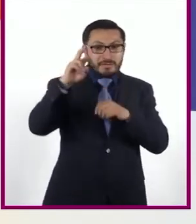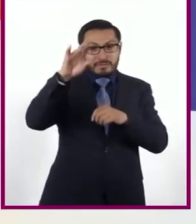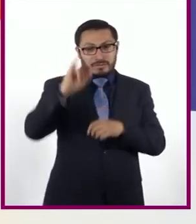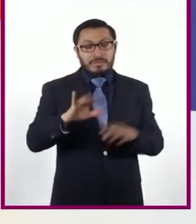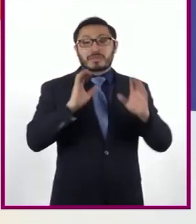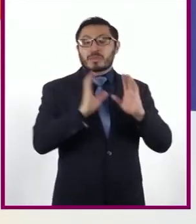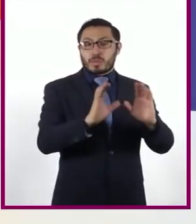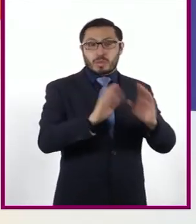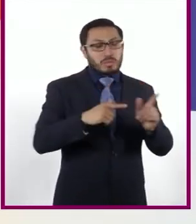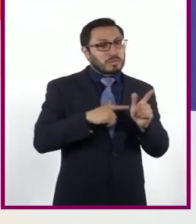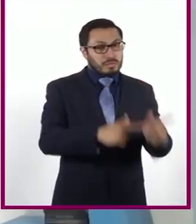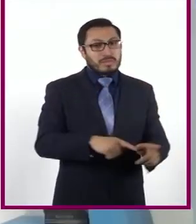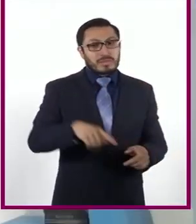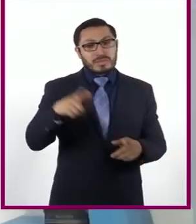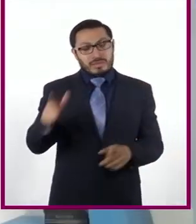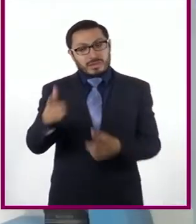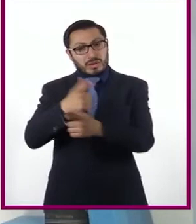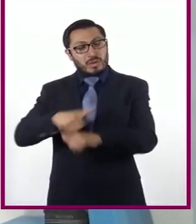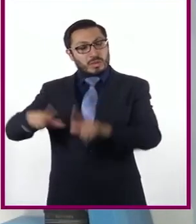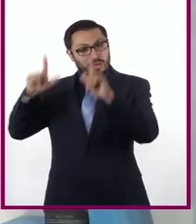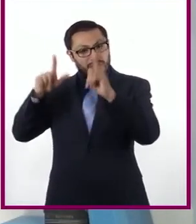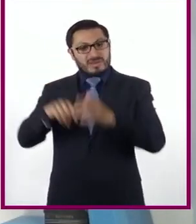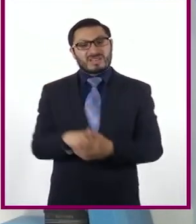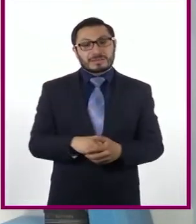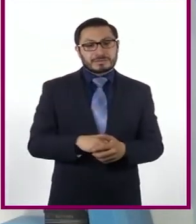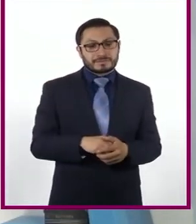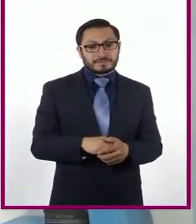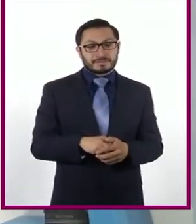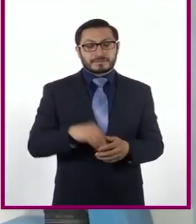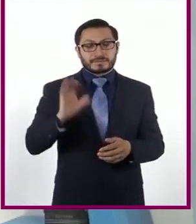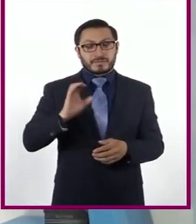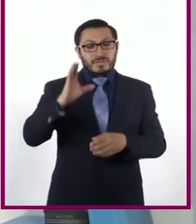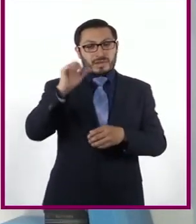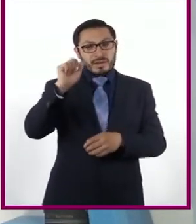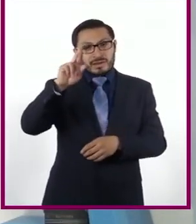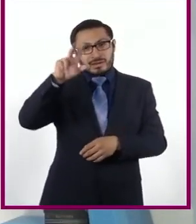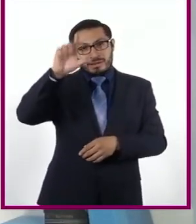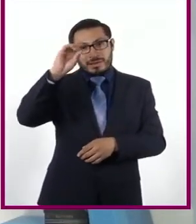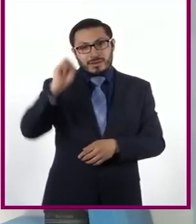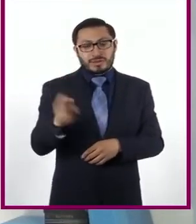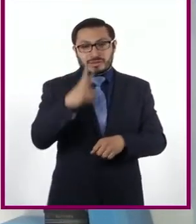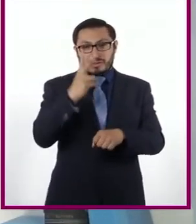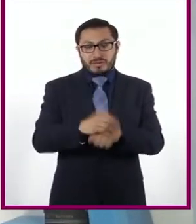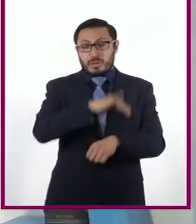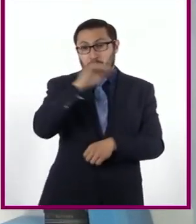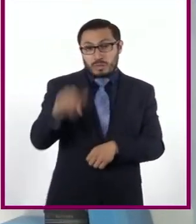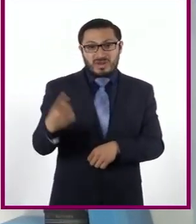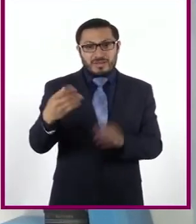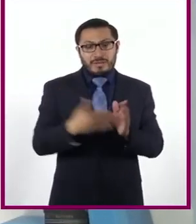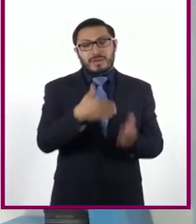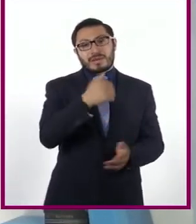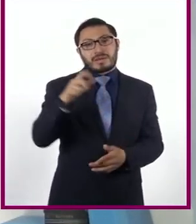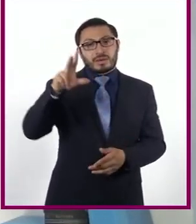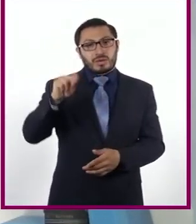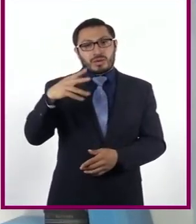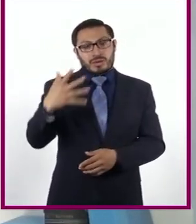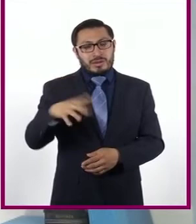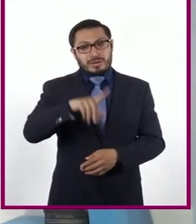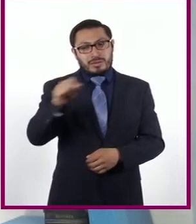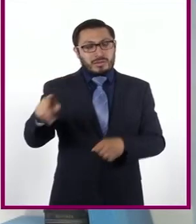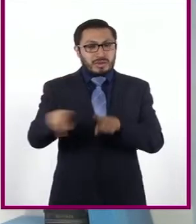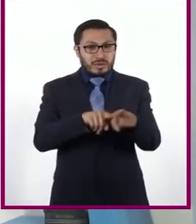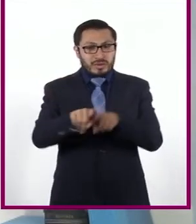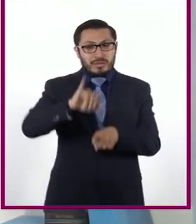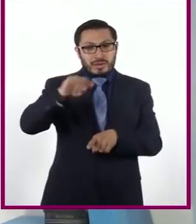conservadores, y el Whig, liberales. A la muerte de Carlos II en 1685 lo sucede su hermano